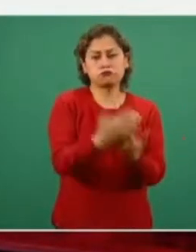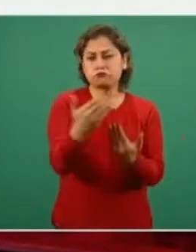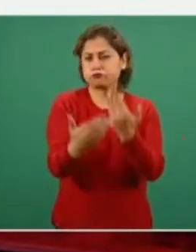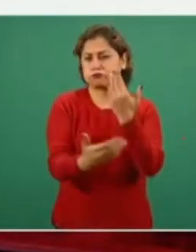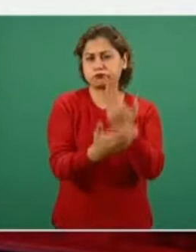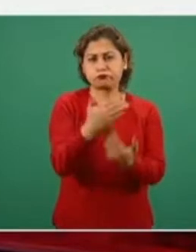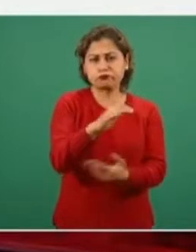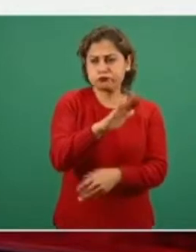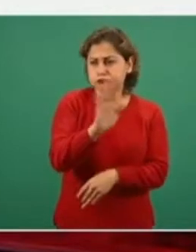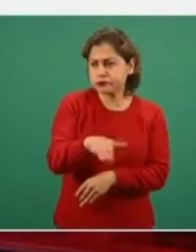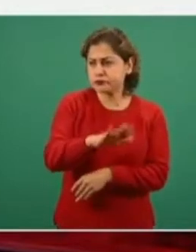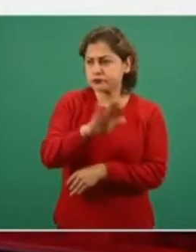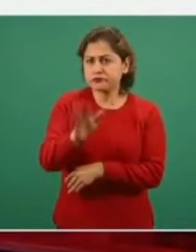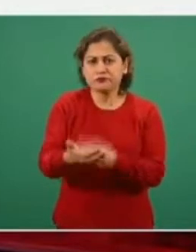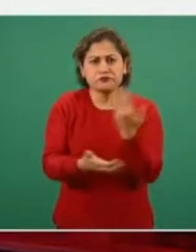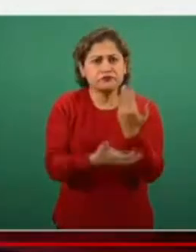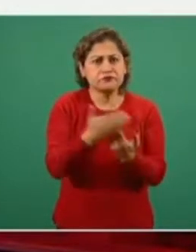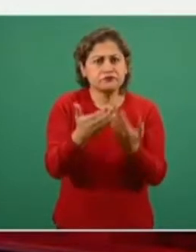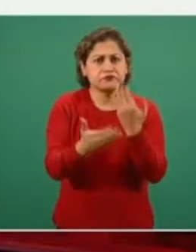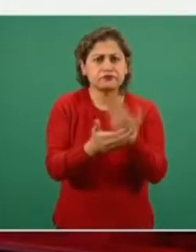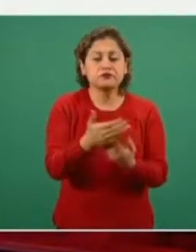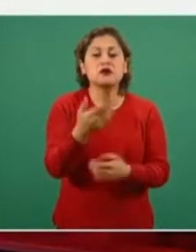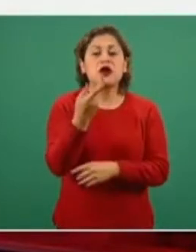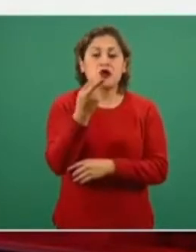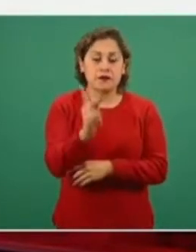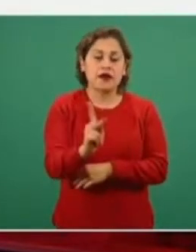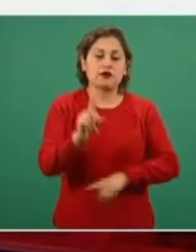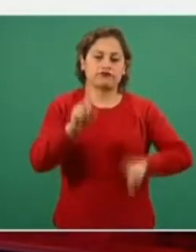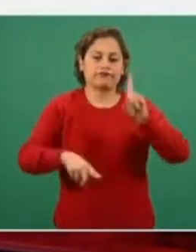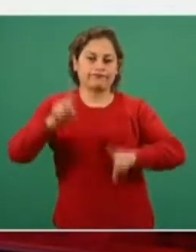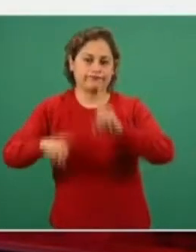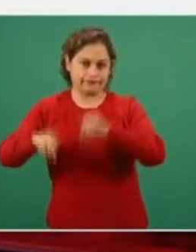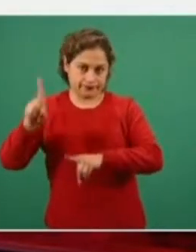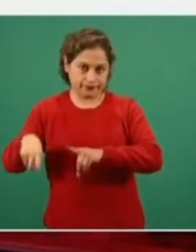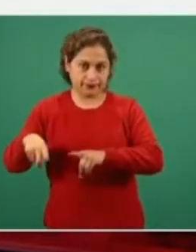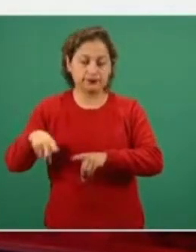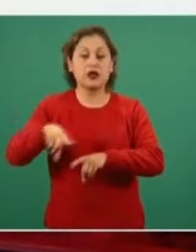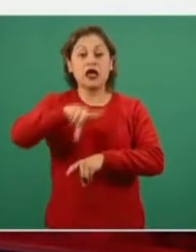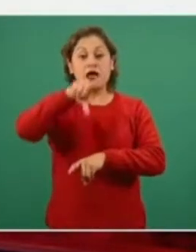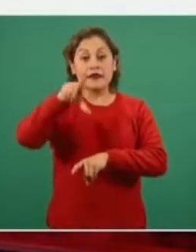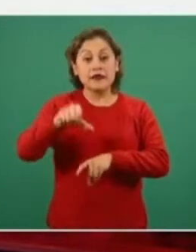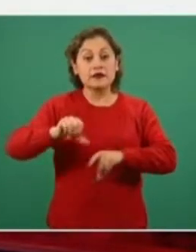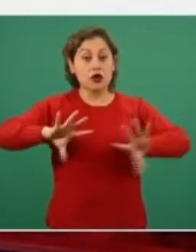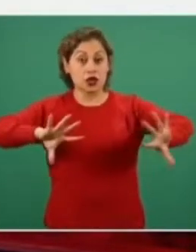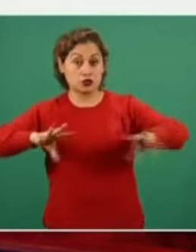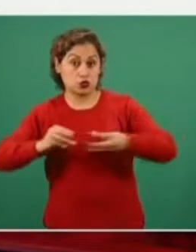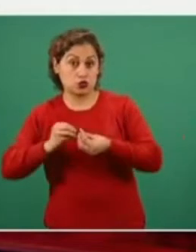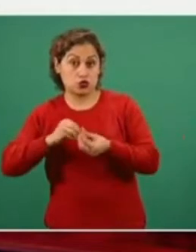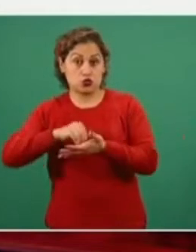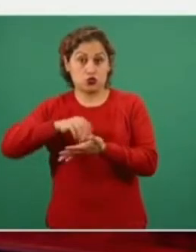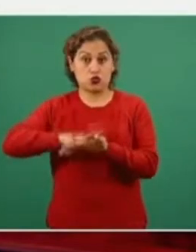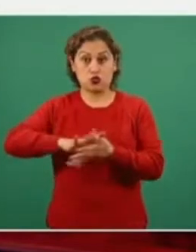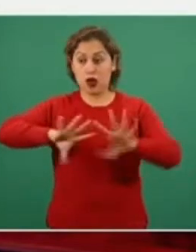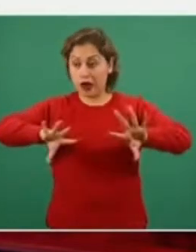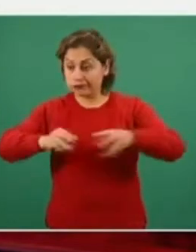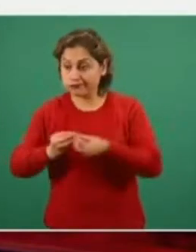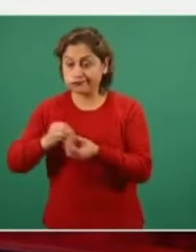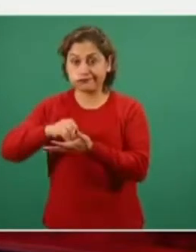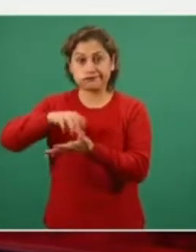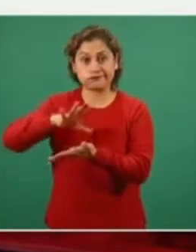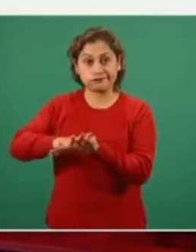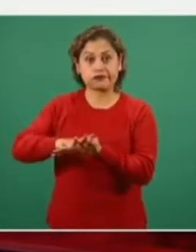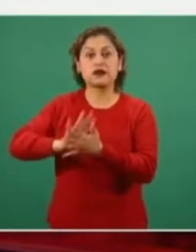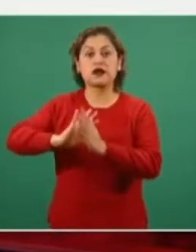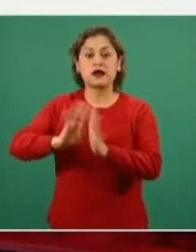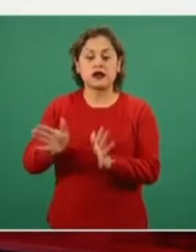de defunciones, pues se mueve, hay mucha variabilidad. Una vez que ya se van juntando más los casos, tenemos que llegamos